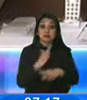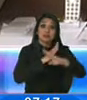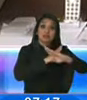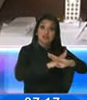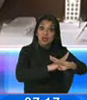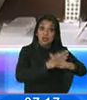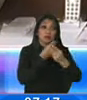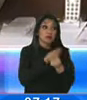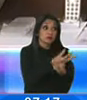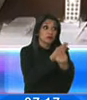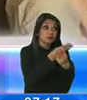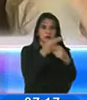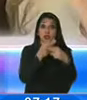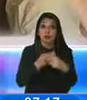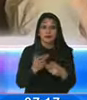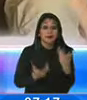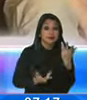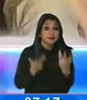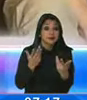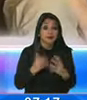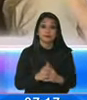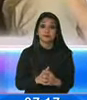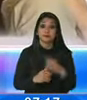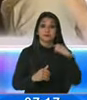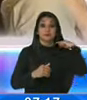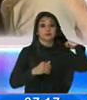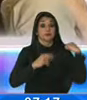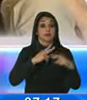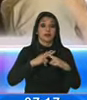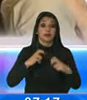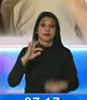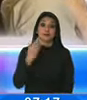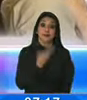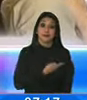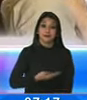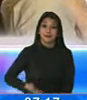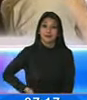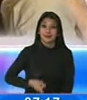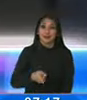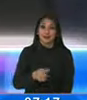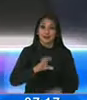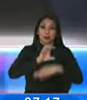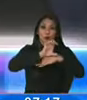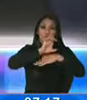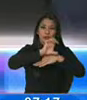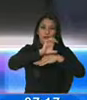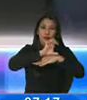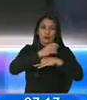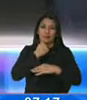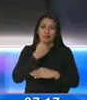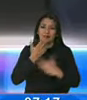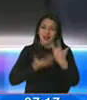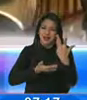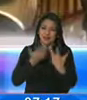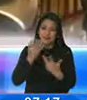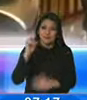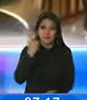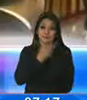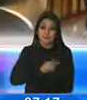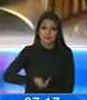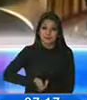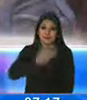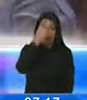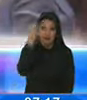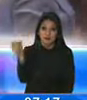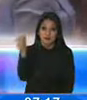para mencionar otros nombres. El ex vicepresidente de la República, Alberto Dajic, en cambio cree que una posible comparecencia de Glass en